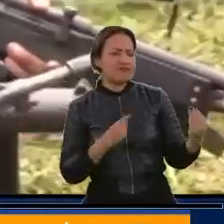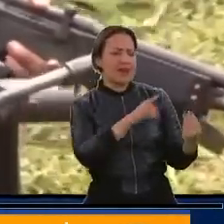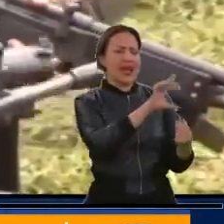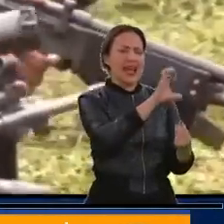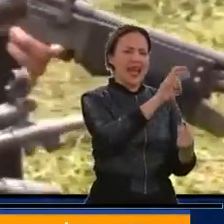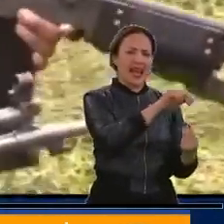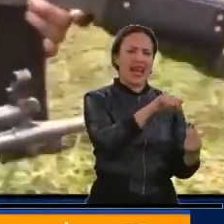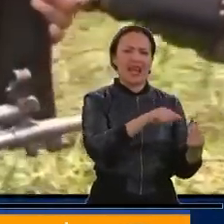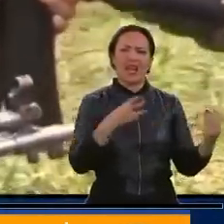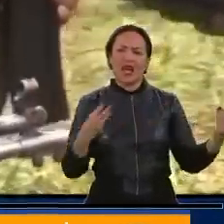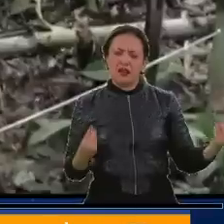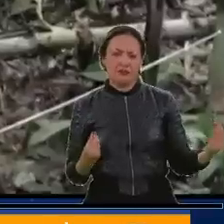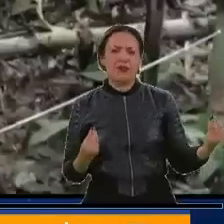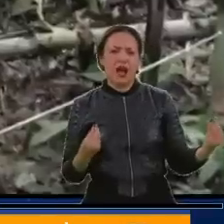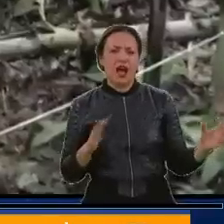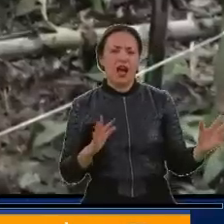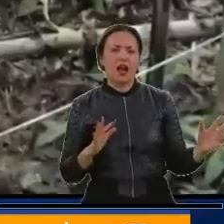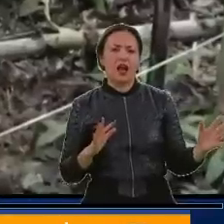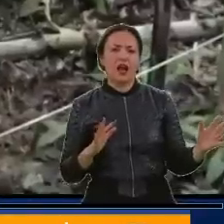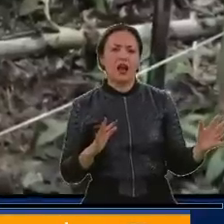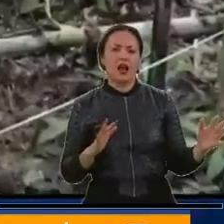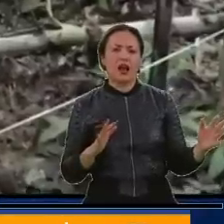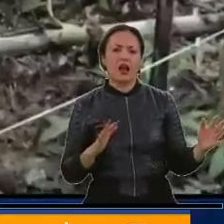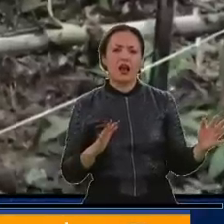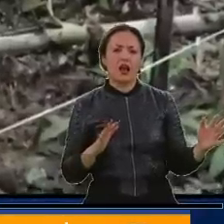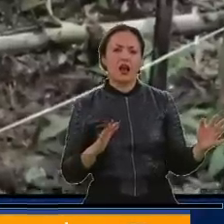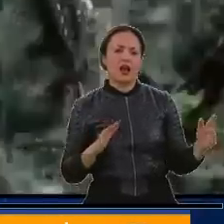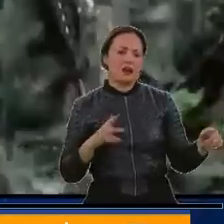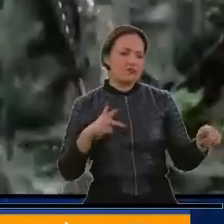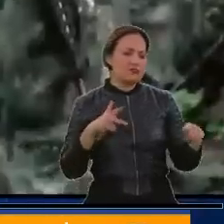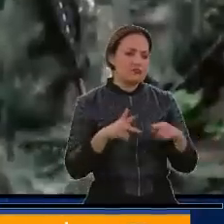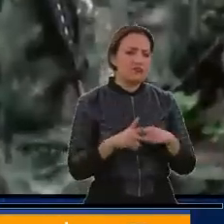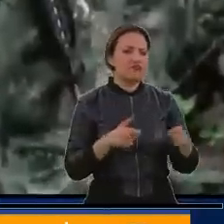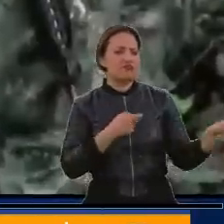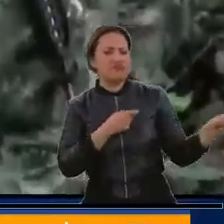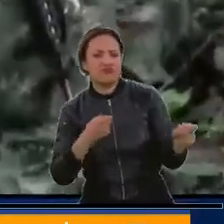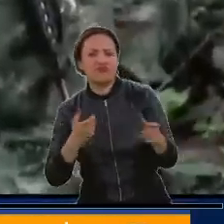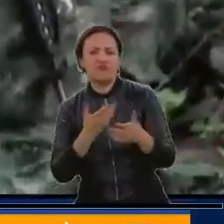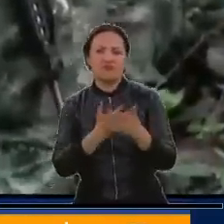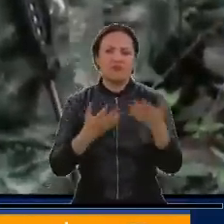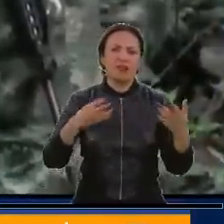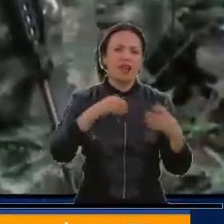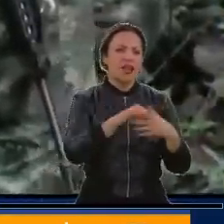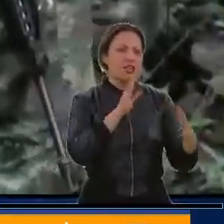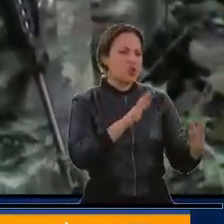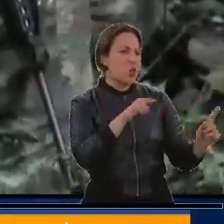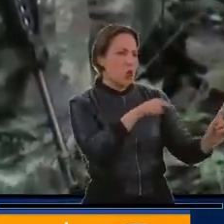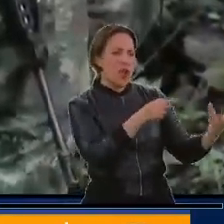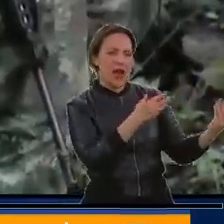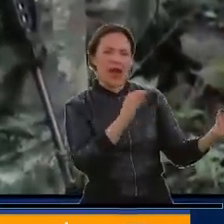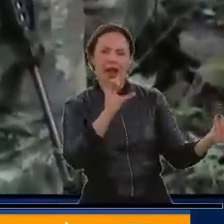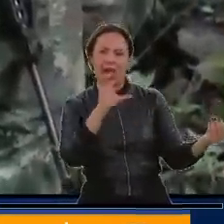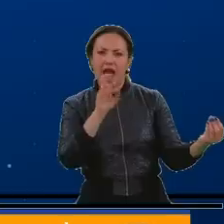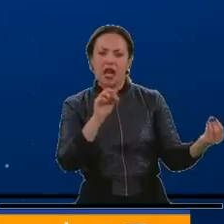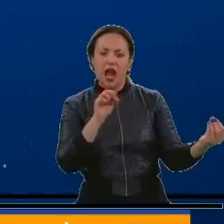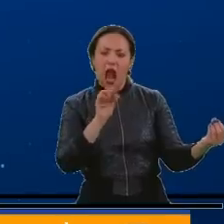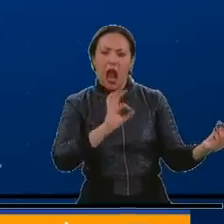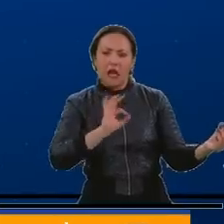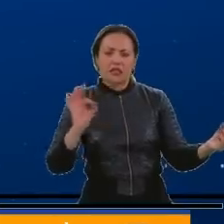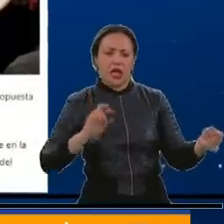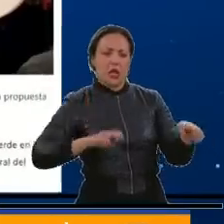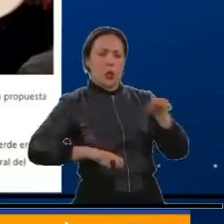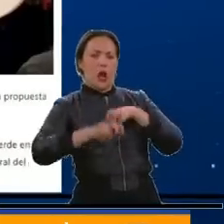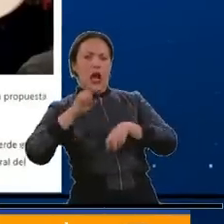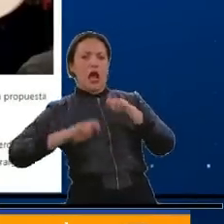y entonces que iba a suspender actividades frente al ELN, pues lo echa para atrás, pero al